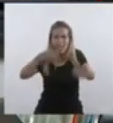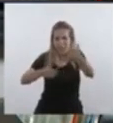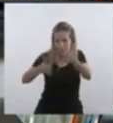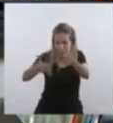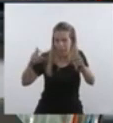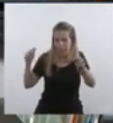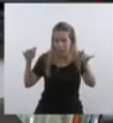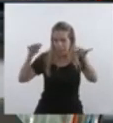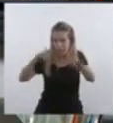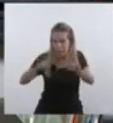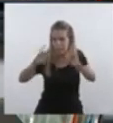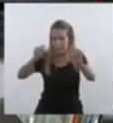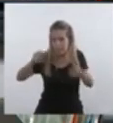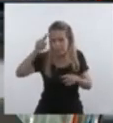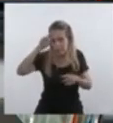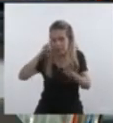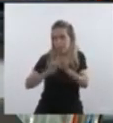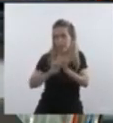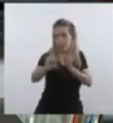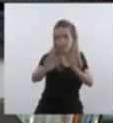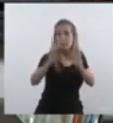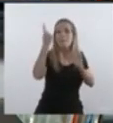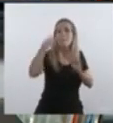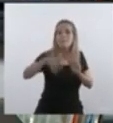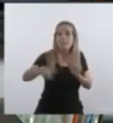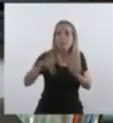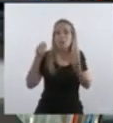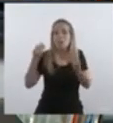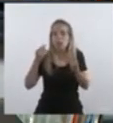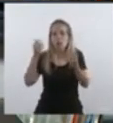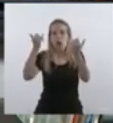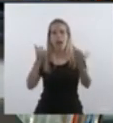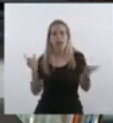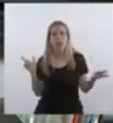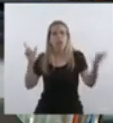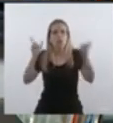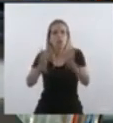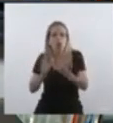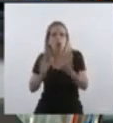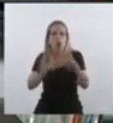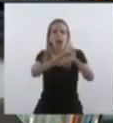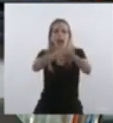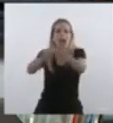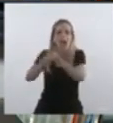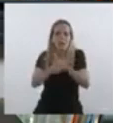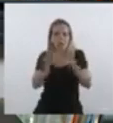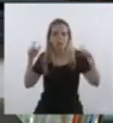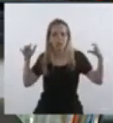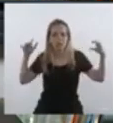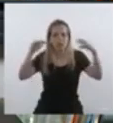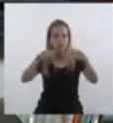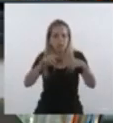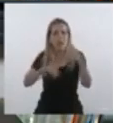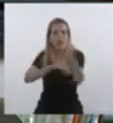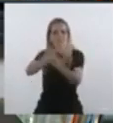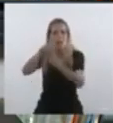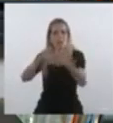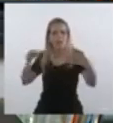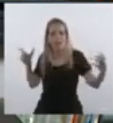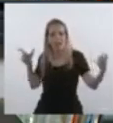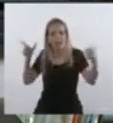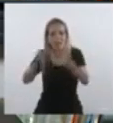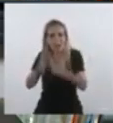El problema central está en las reuniones sociales, donde la gente se distiende y en ese momento